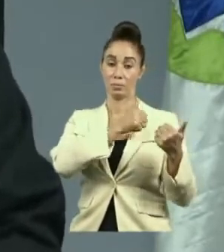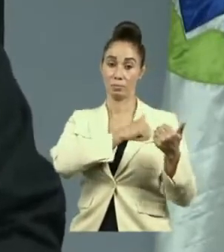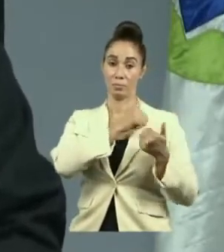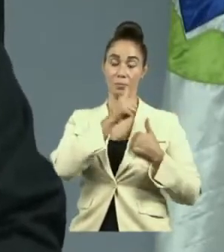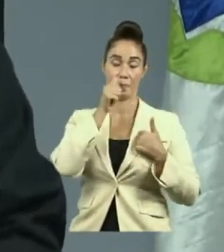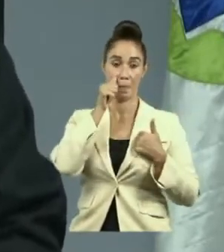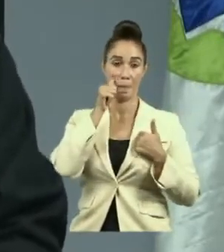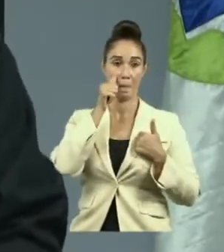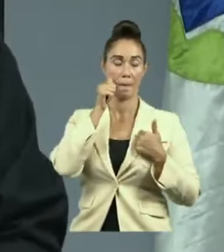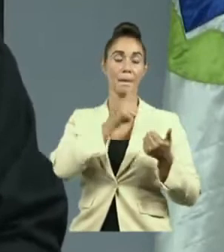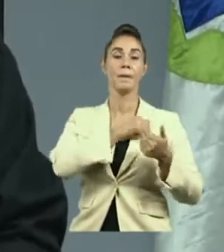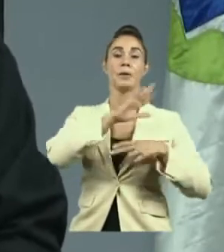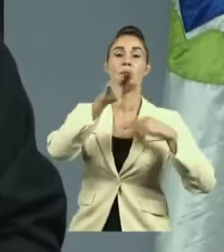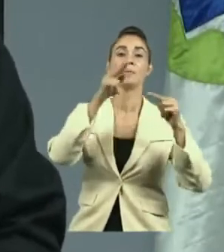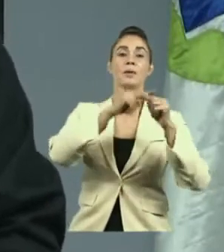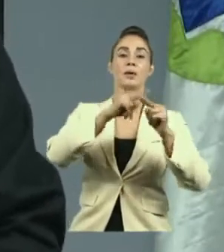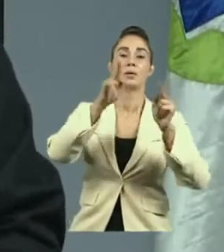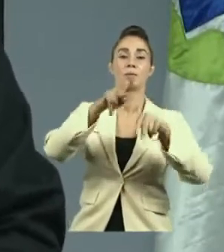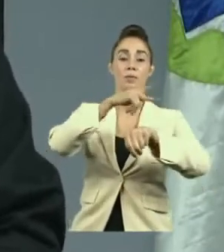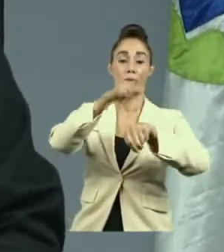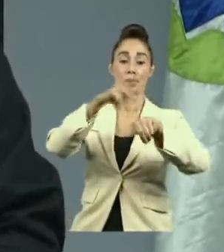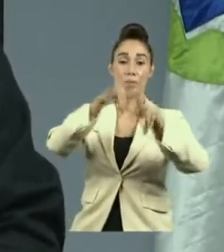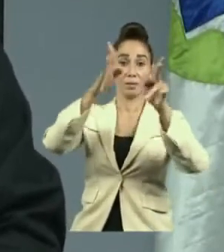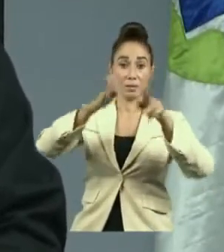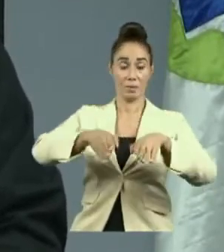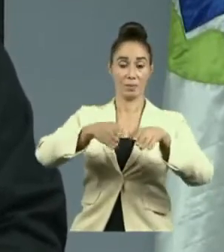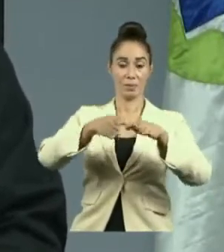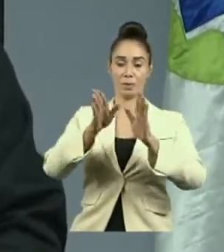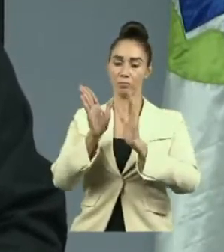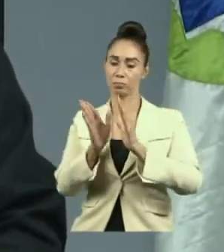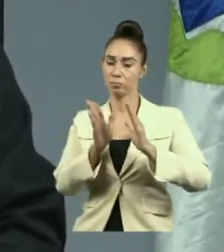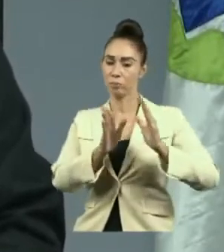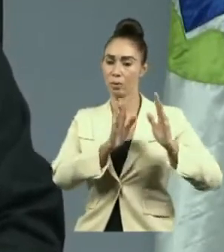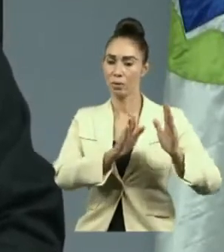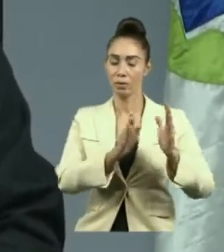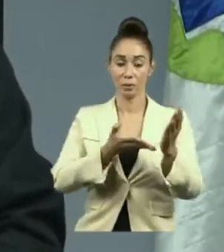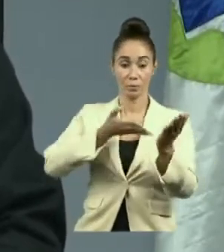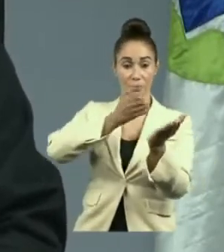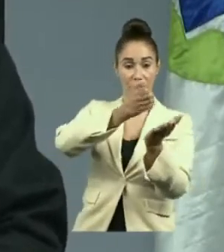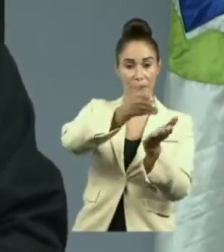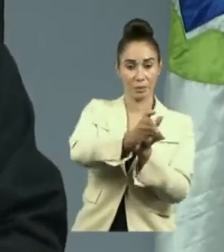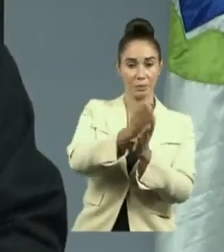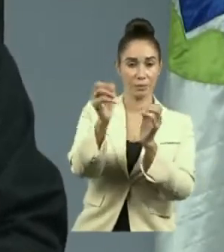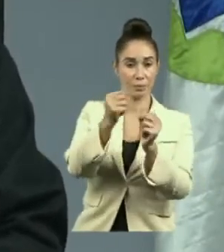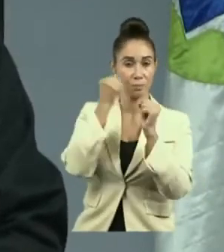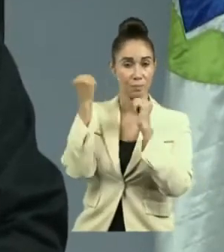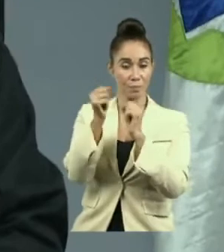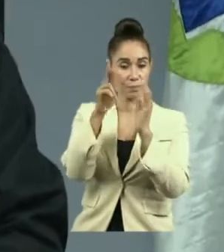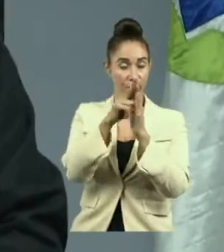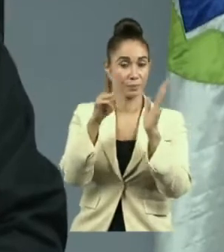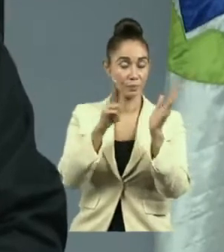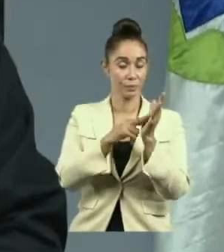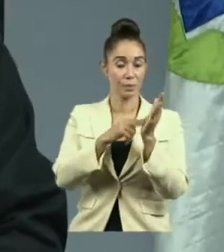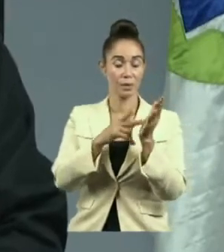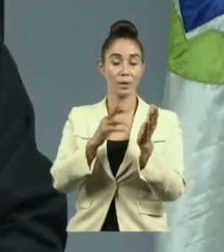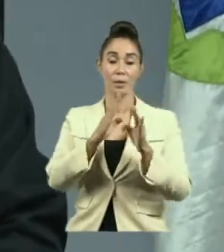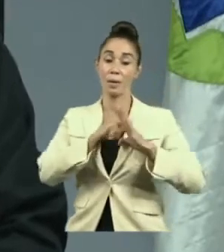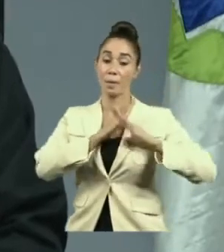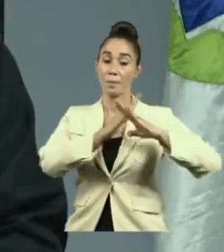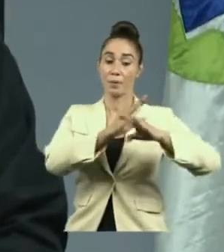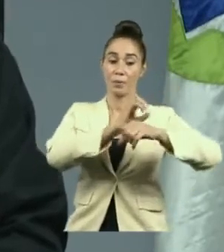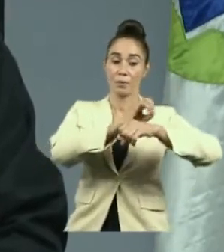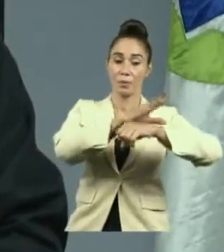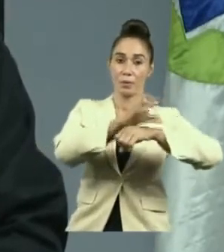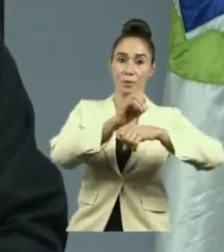y a todos los munícipes organizaron una intervención más agresiva con fines de evitar la